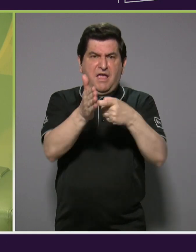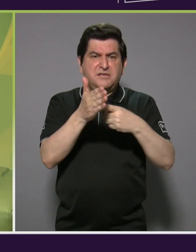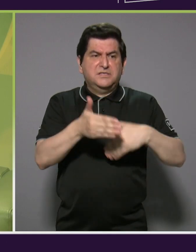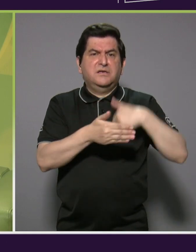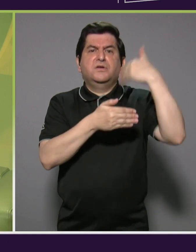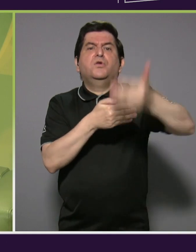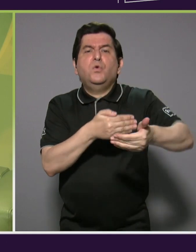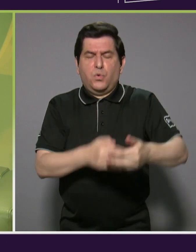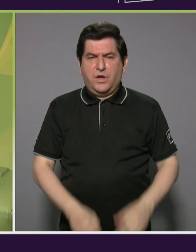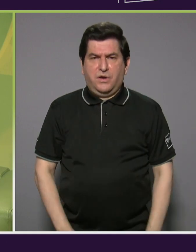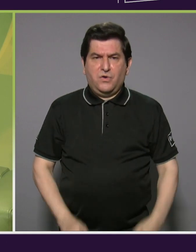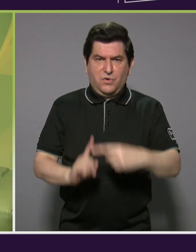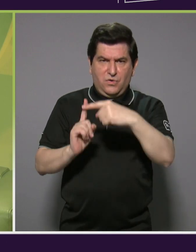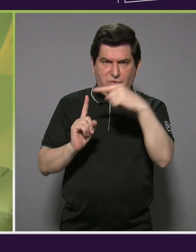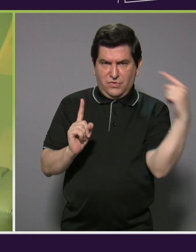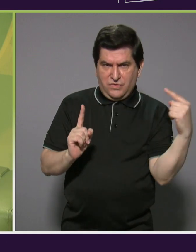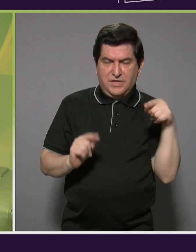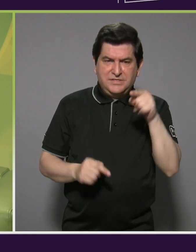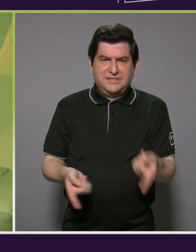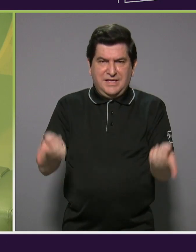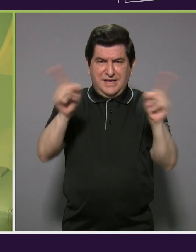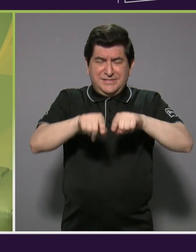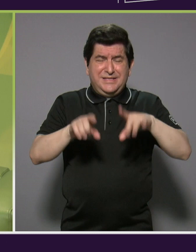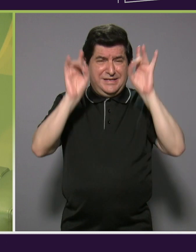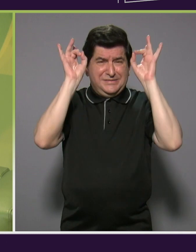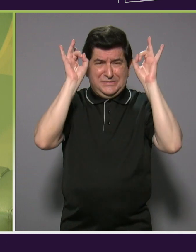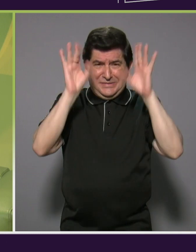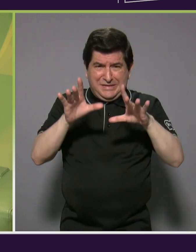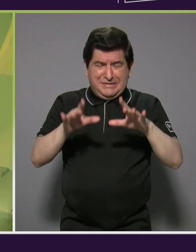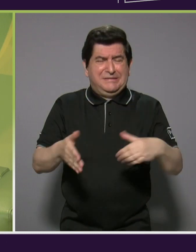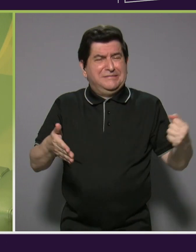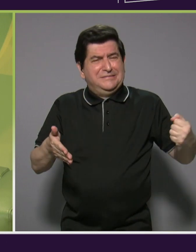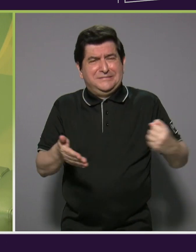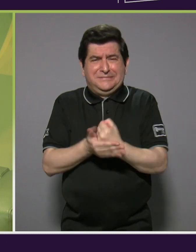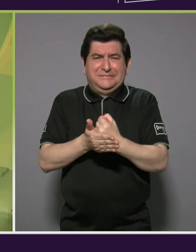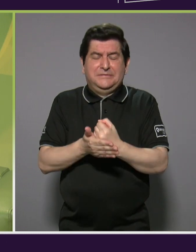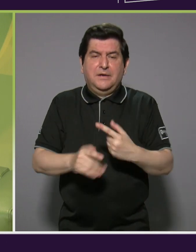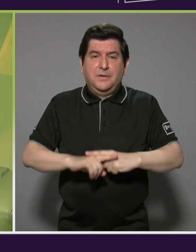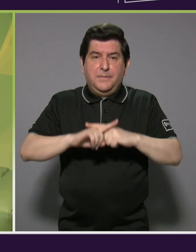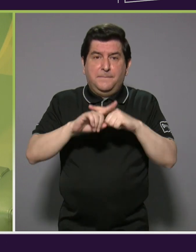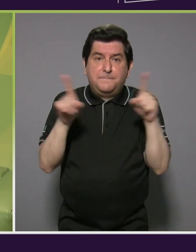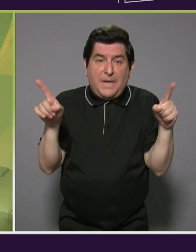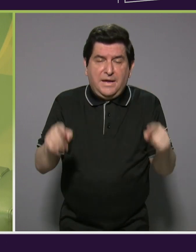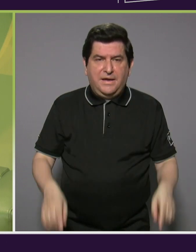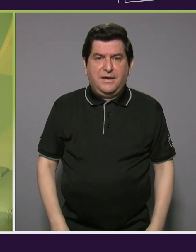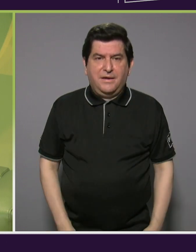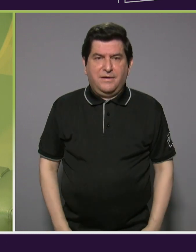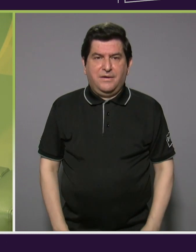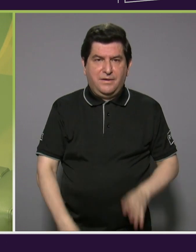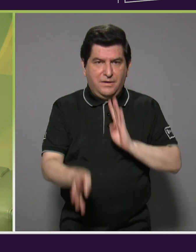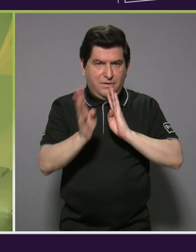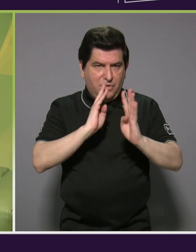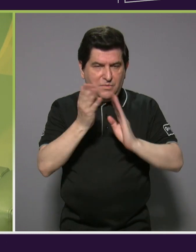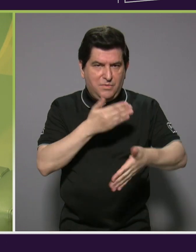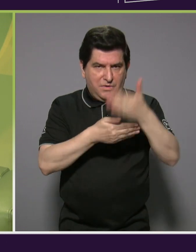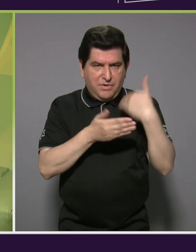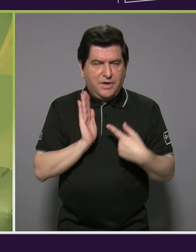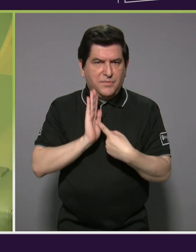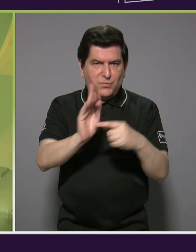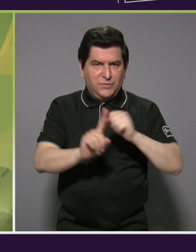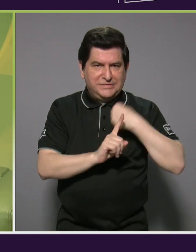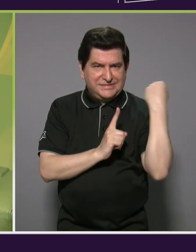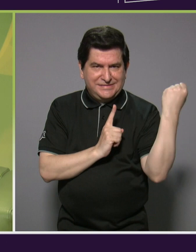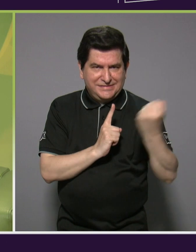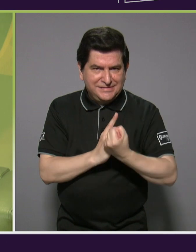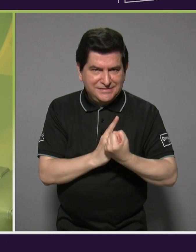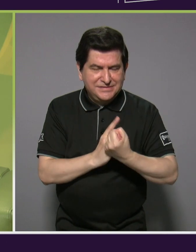suceda a partir de este caso tan dramático, tan lamentable, pero que, como conversábamos, refleja una